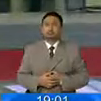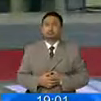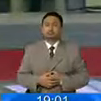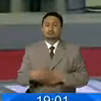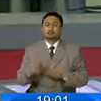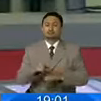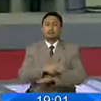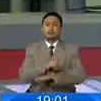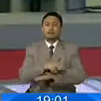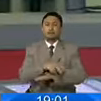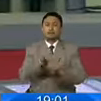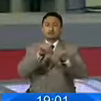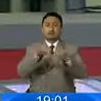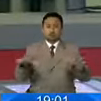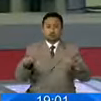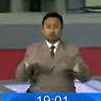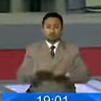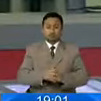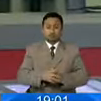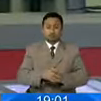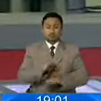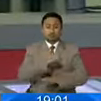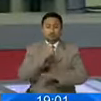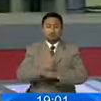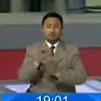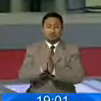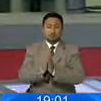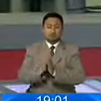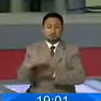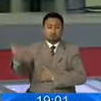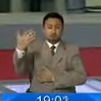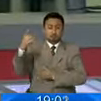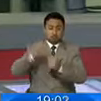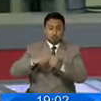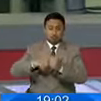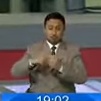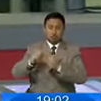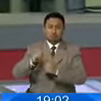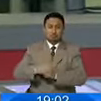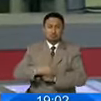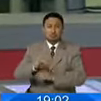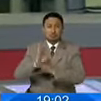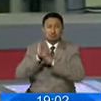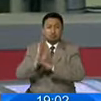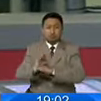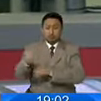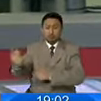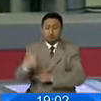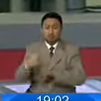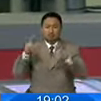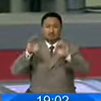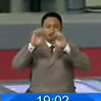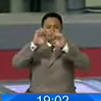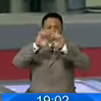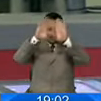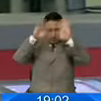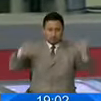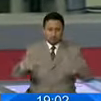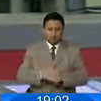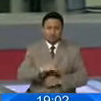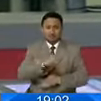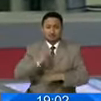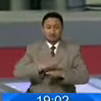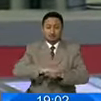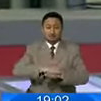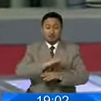El fiscal general anunció que se ha ordenado pedir la declaración del alcalde de Quito y otros funcionarios por el caso de Brecht. Esto luego de que la presidenta de la